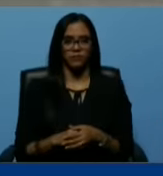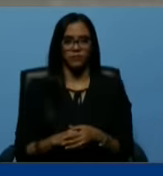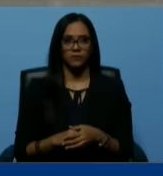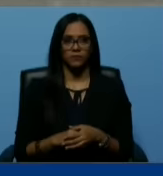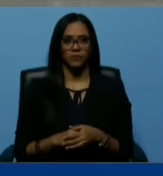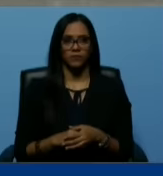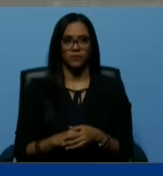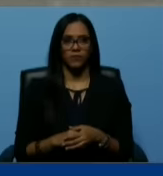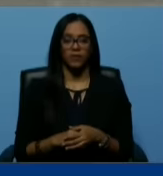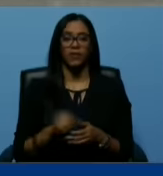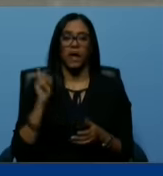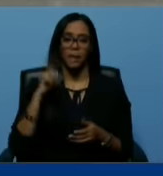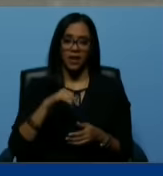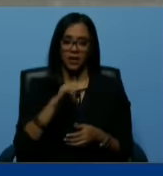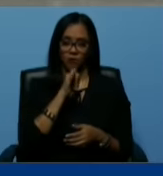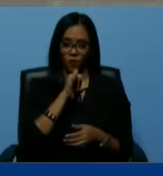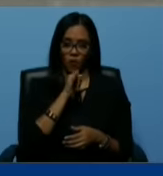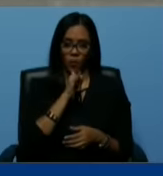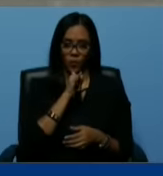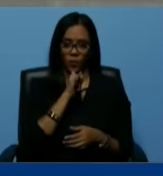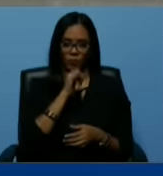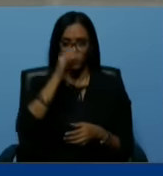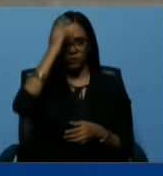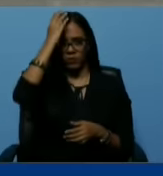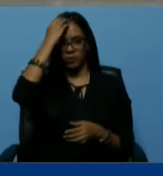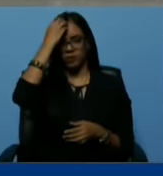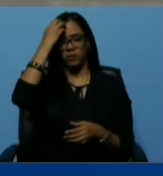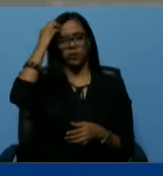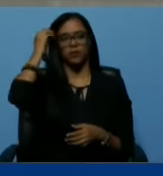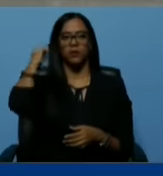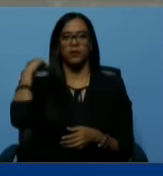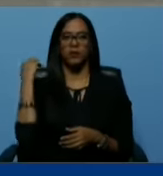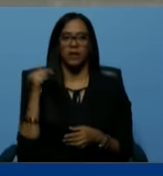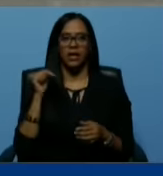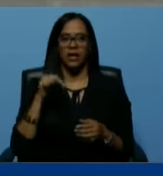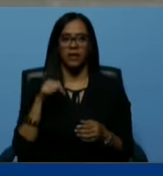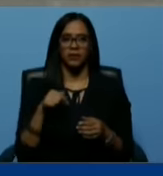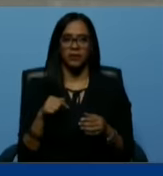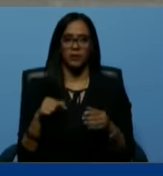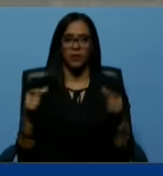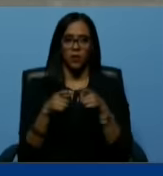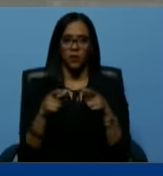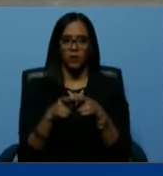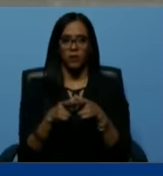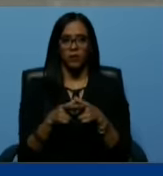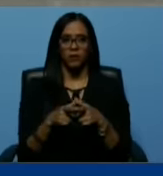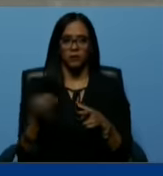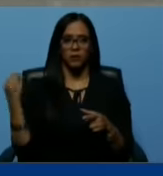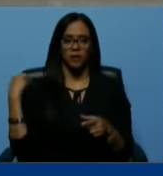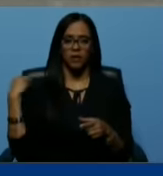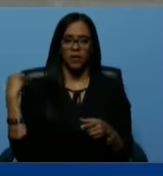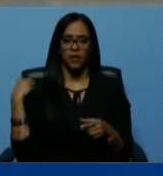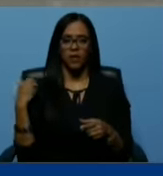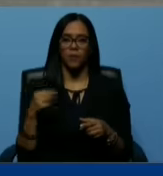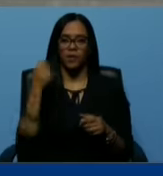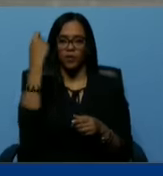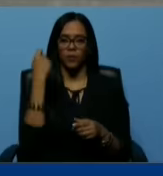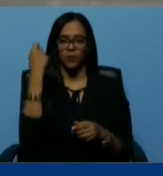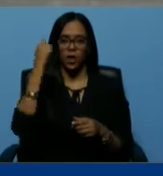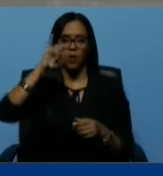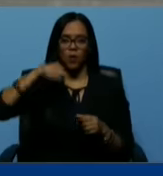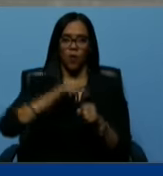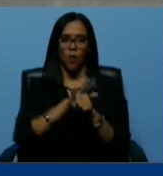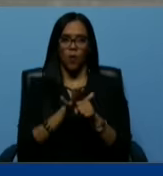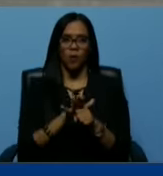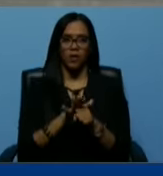Paso a informar también que en esta reunión hemos sido informados por el diputado Jorge Rodríguez, el